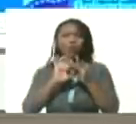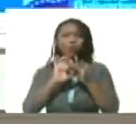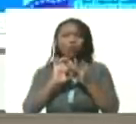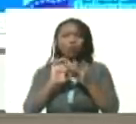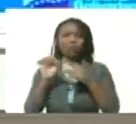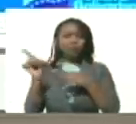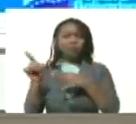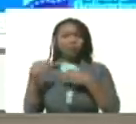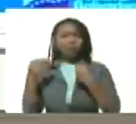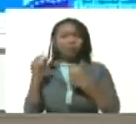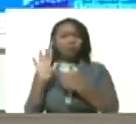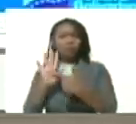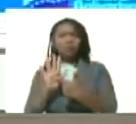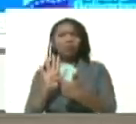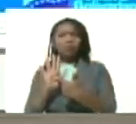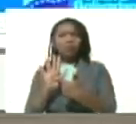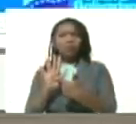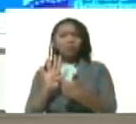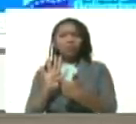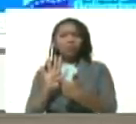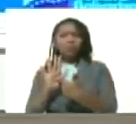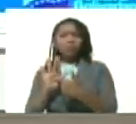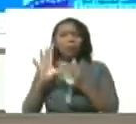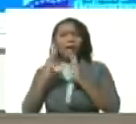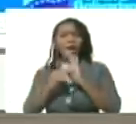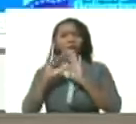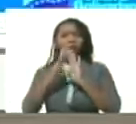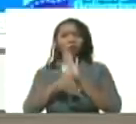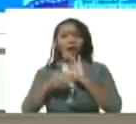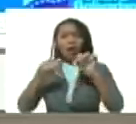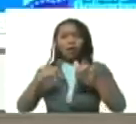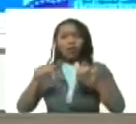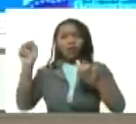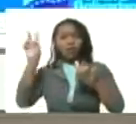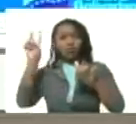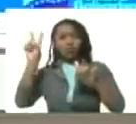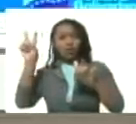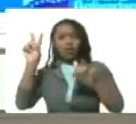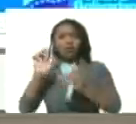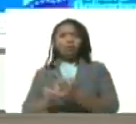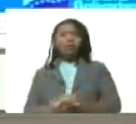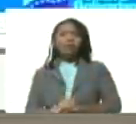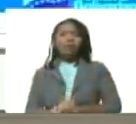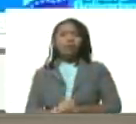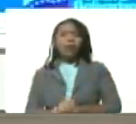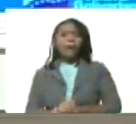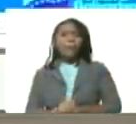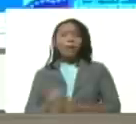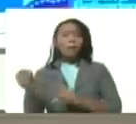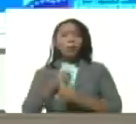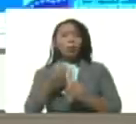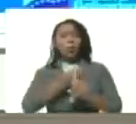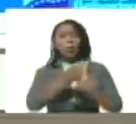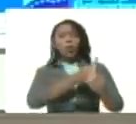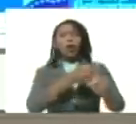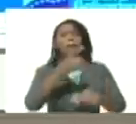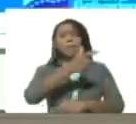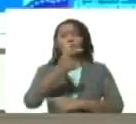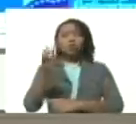justamente para esto, para robar los activos de Venezuela, para denigrar de nuestros